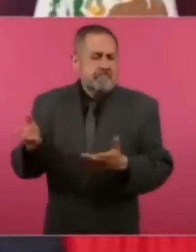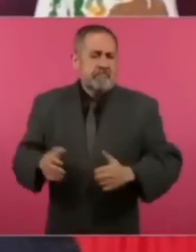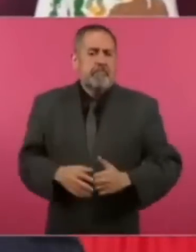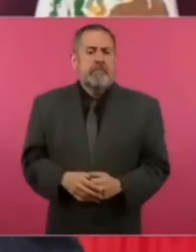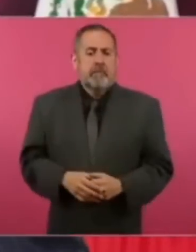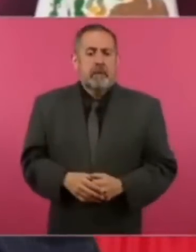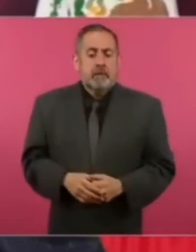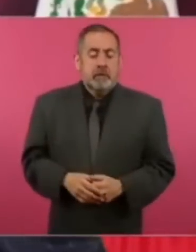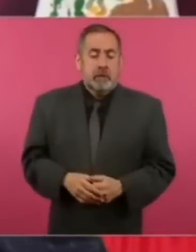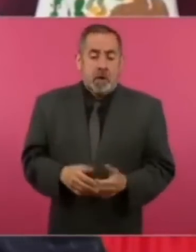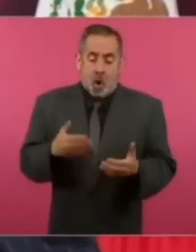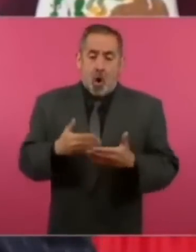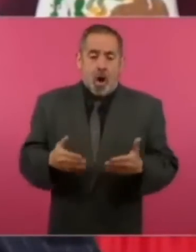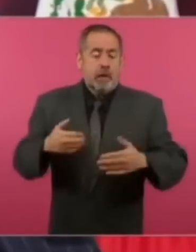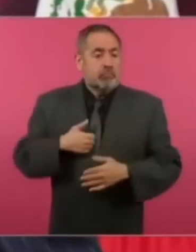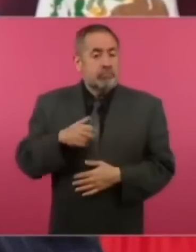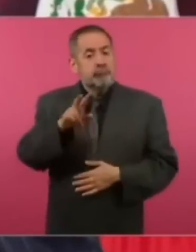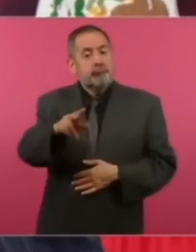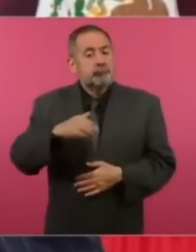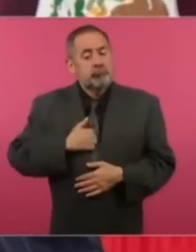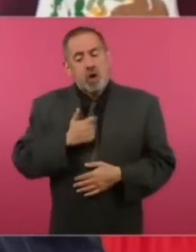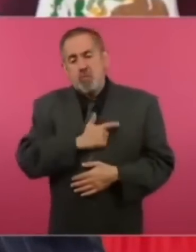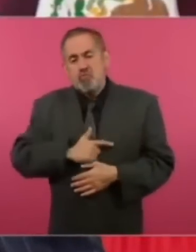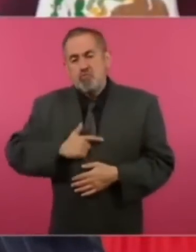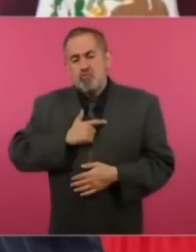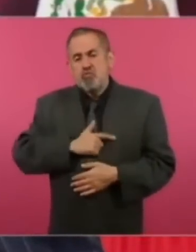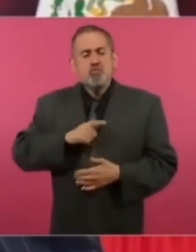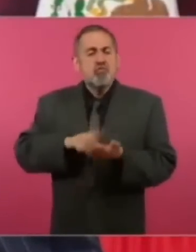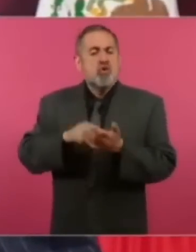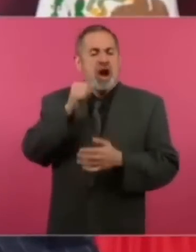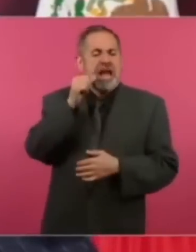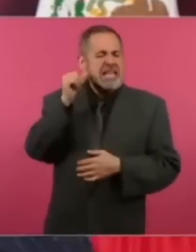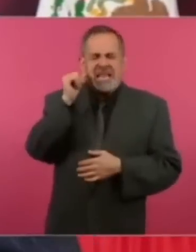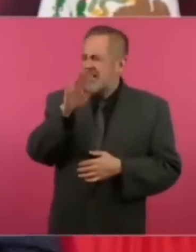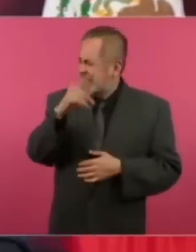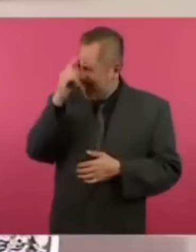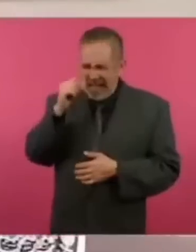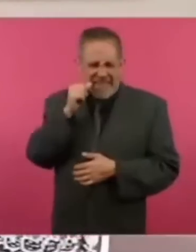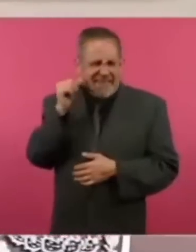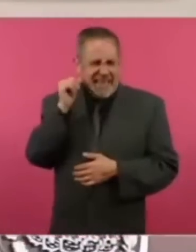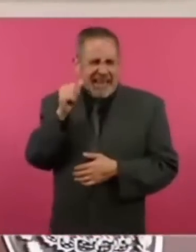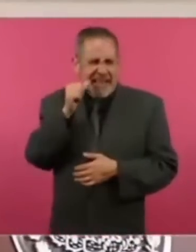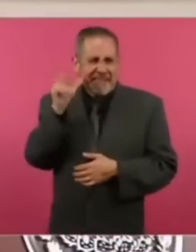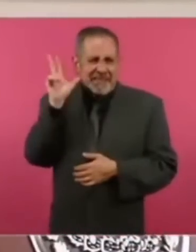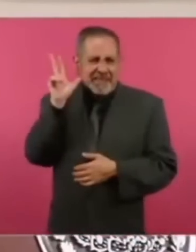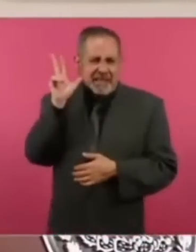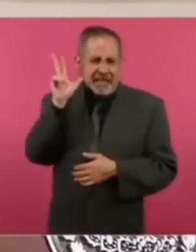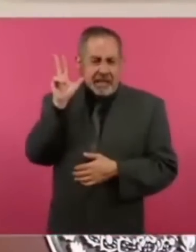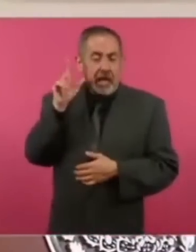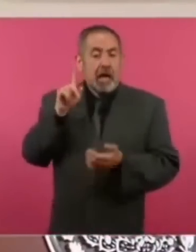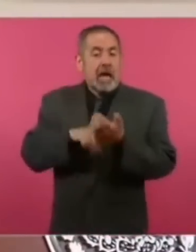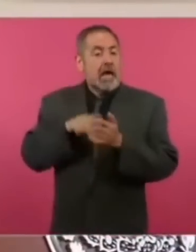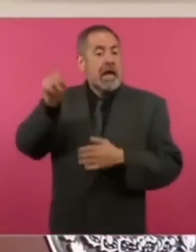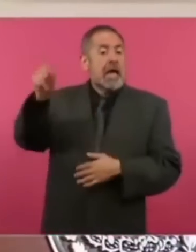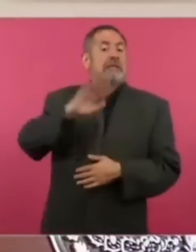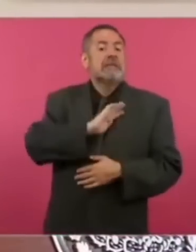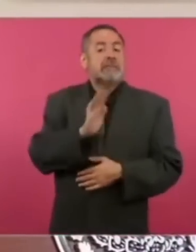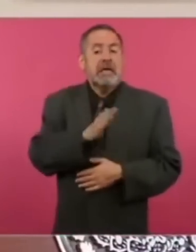Ahora me da mucho gusto lo de ayer, creo que ayer o antier, ya en